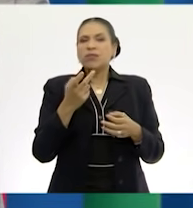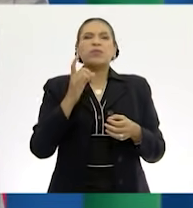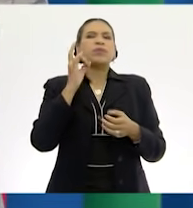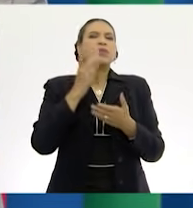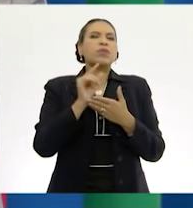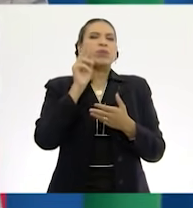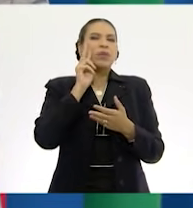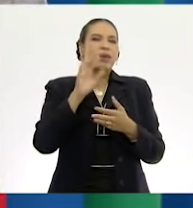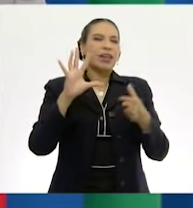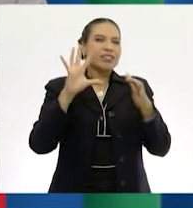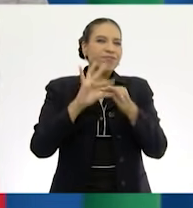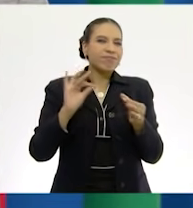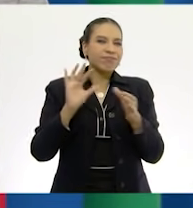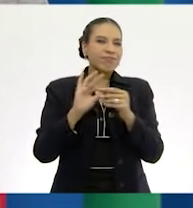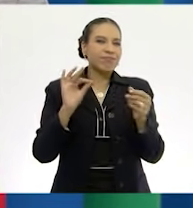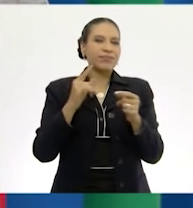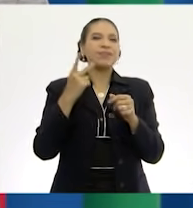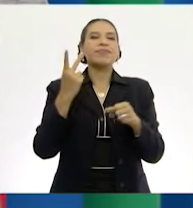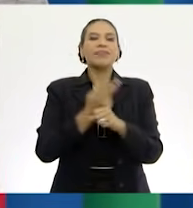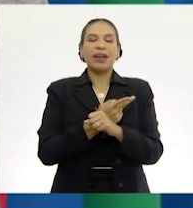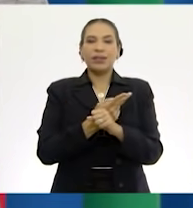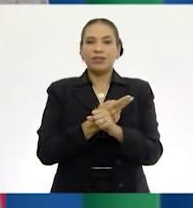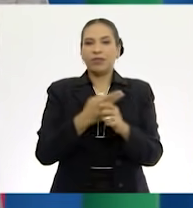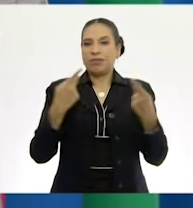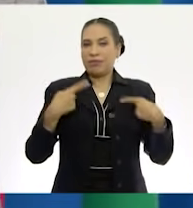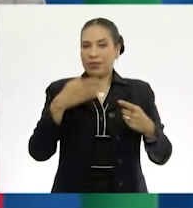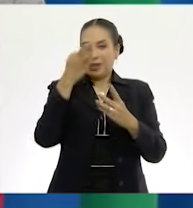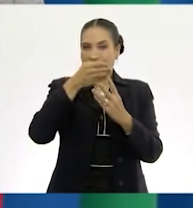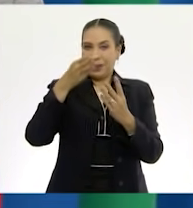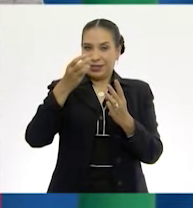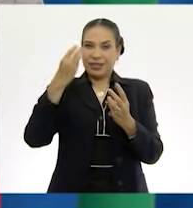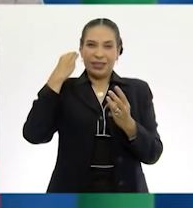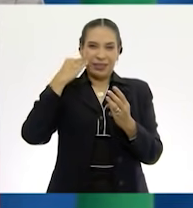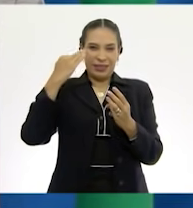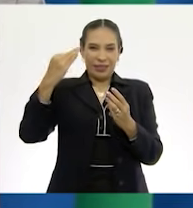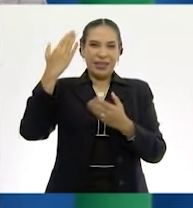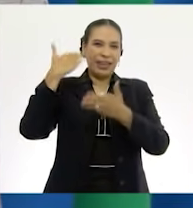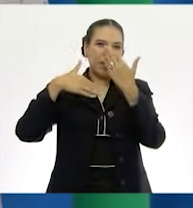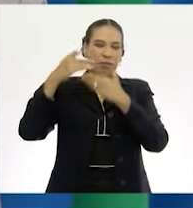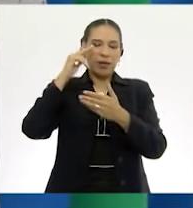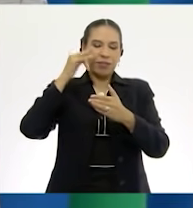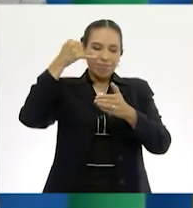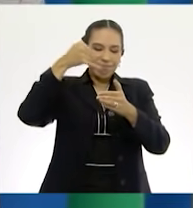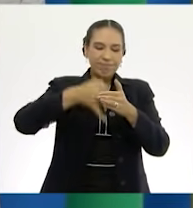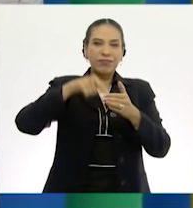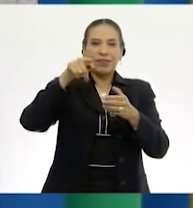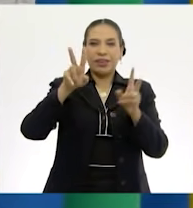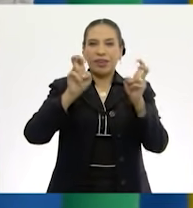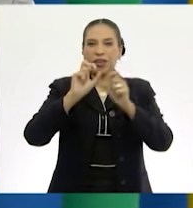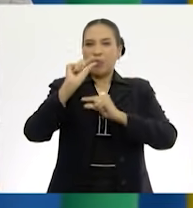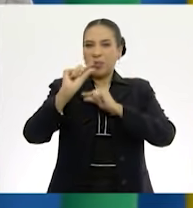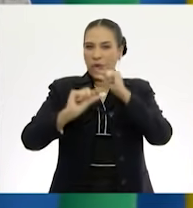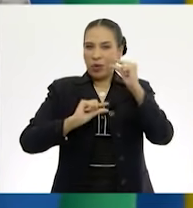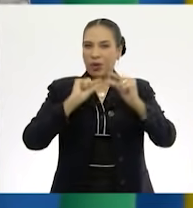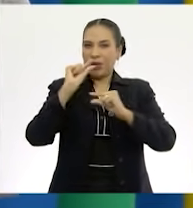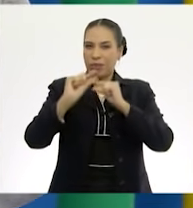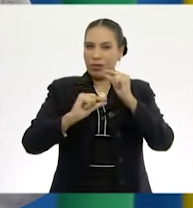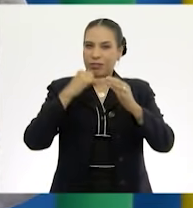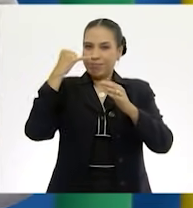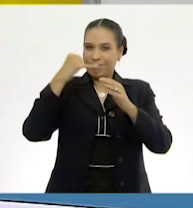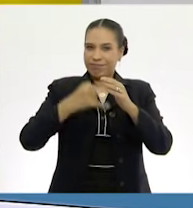un acercamiento a los sucesos y personajes de aquella época para irnos adentrando en el tema poco a poquito, con